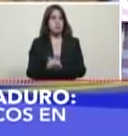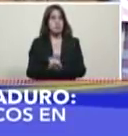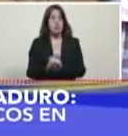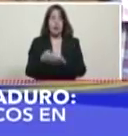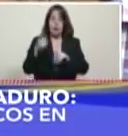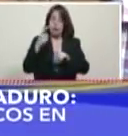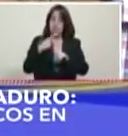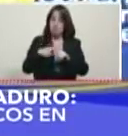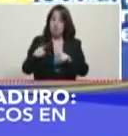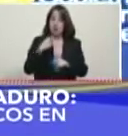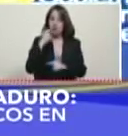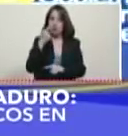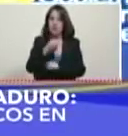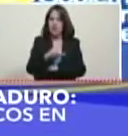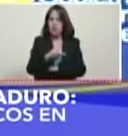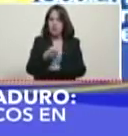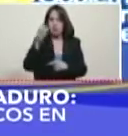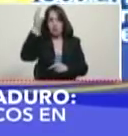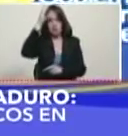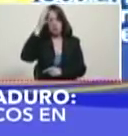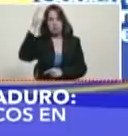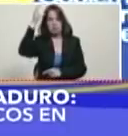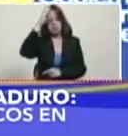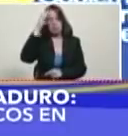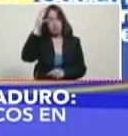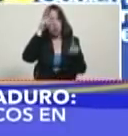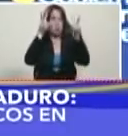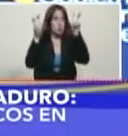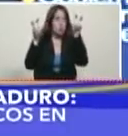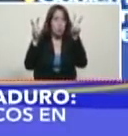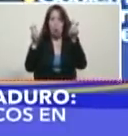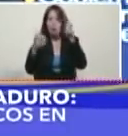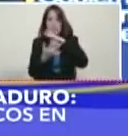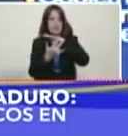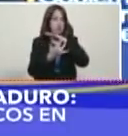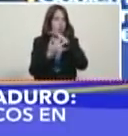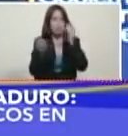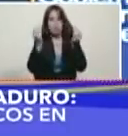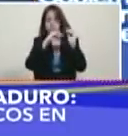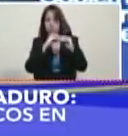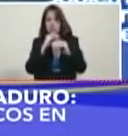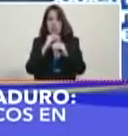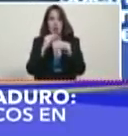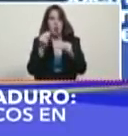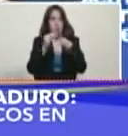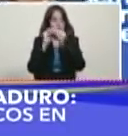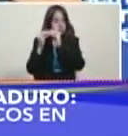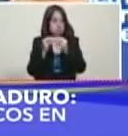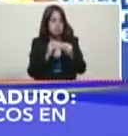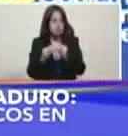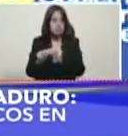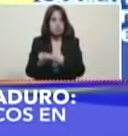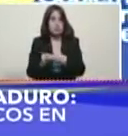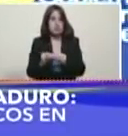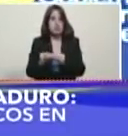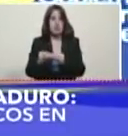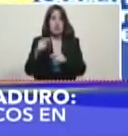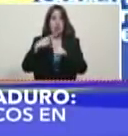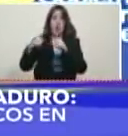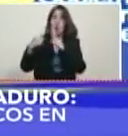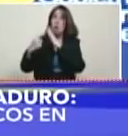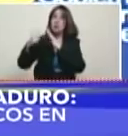pero tenemos que tener la capacidad para crear nuevas tecnologías y sustituir todas las